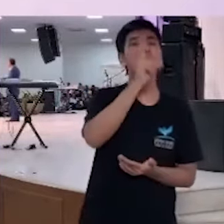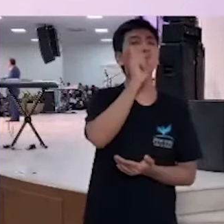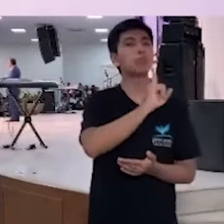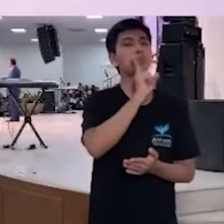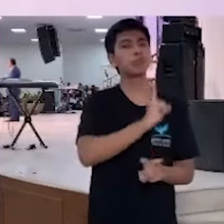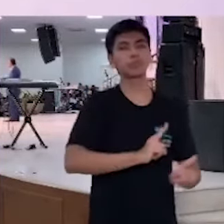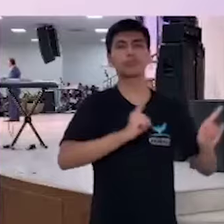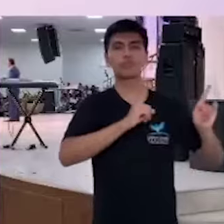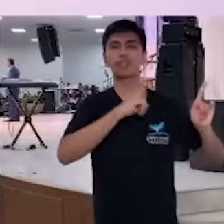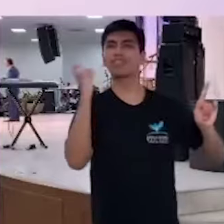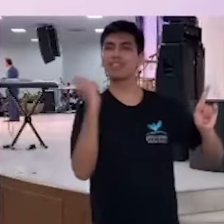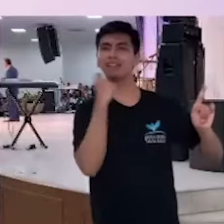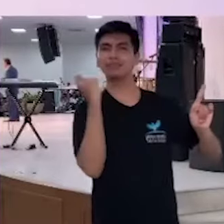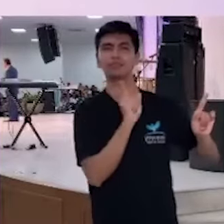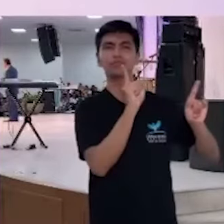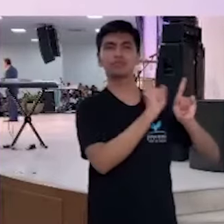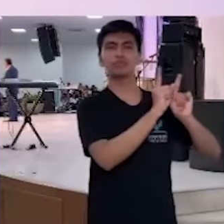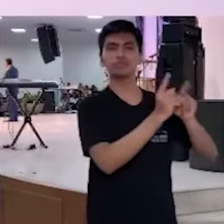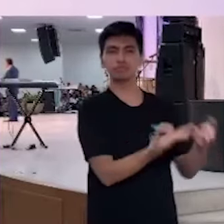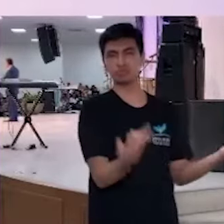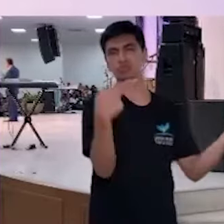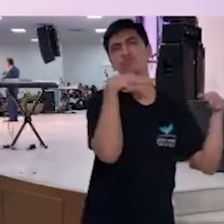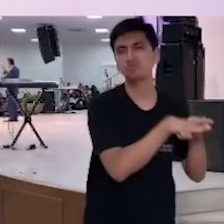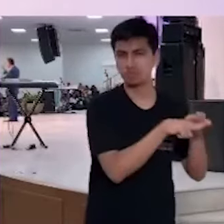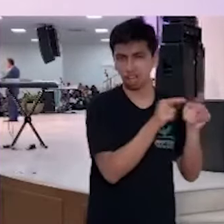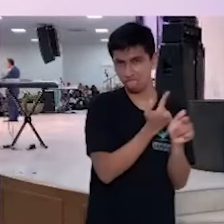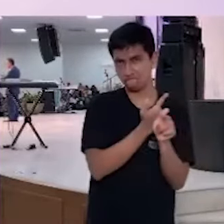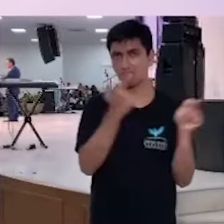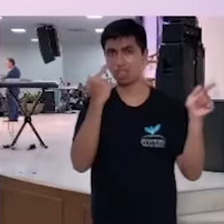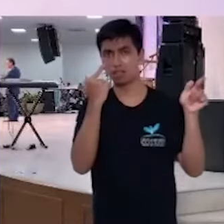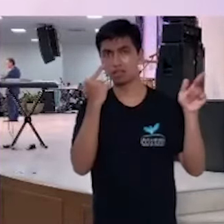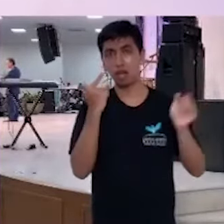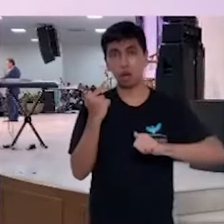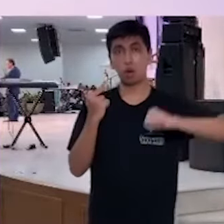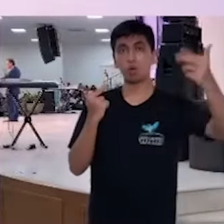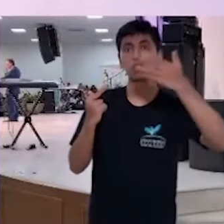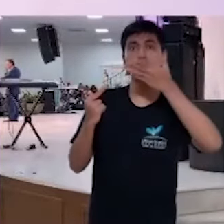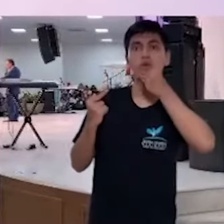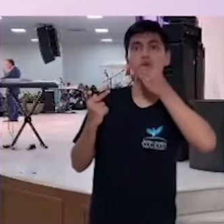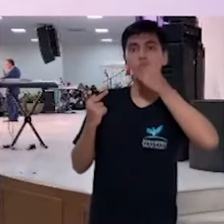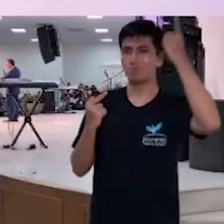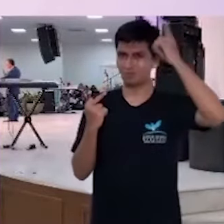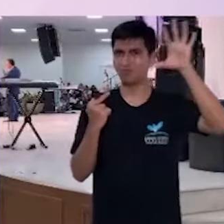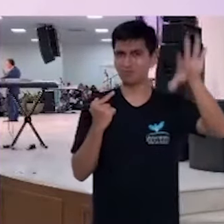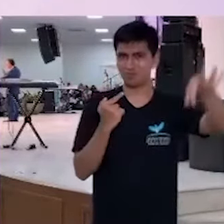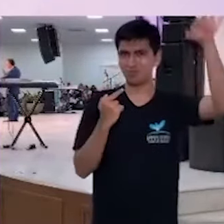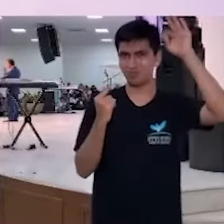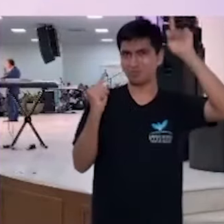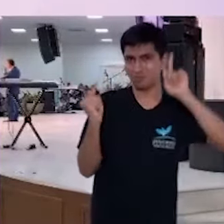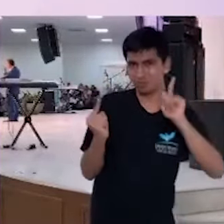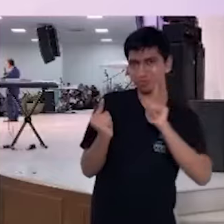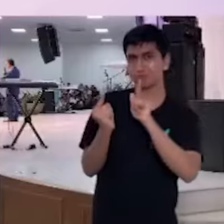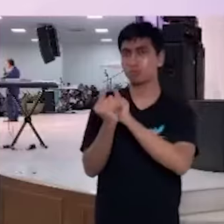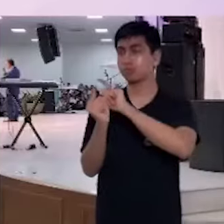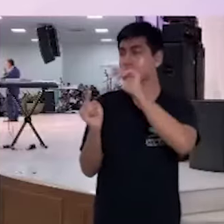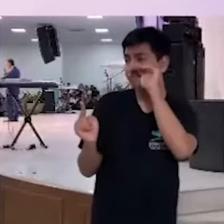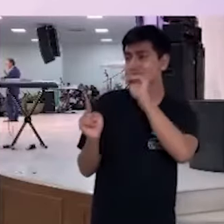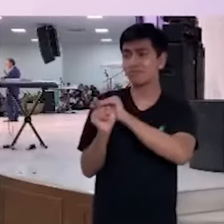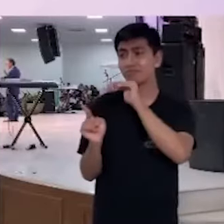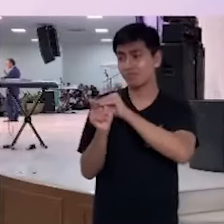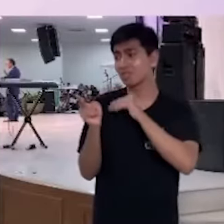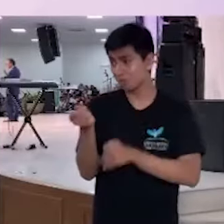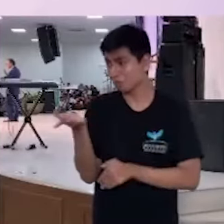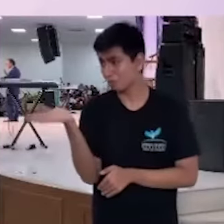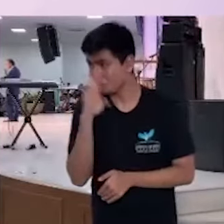el profeta Natán, ustedes recordarán. Y aunque David no buscó el consejo del